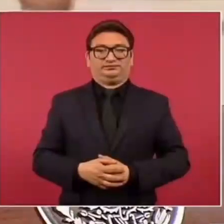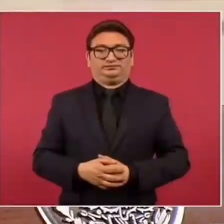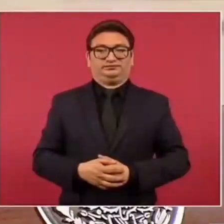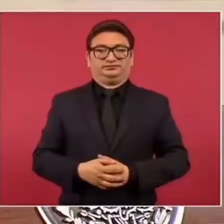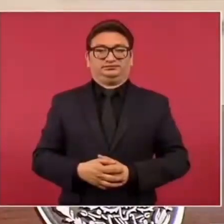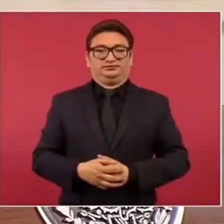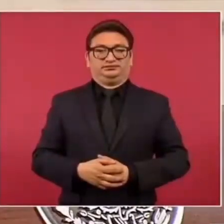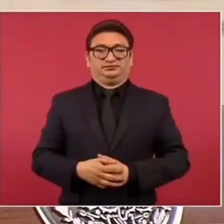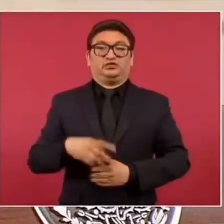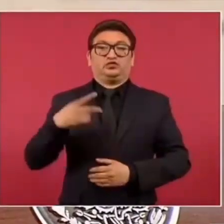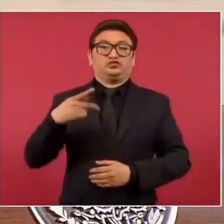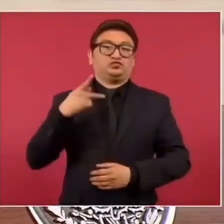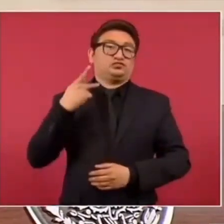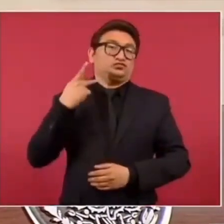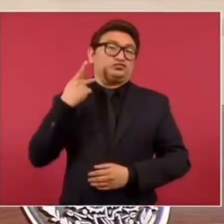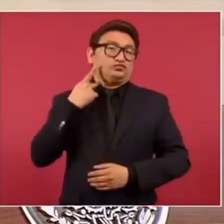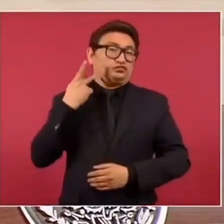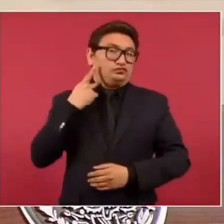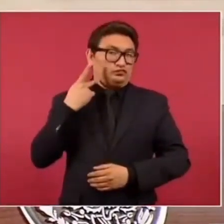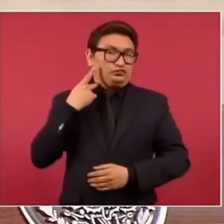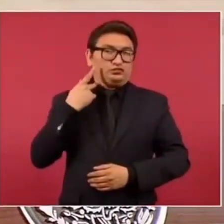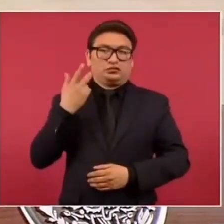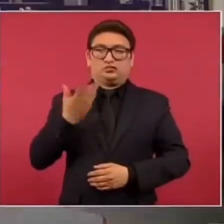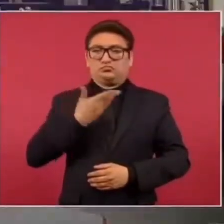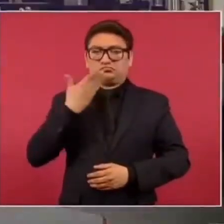manteniendo una política